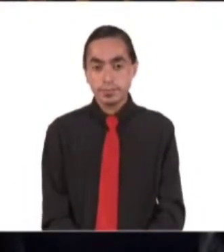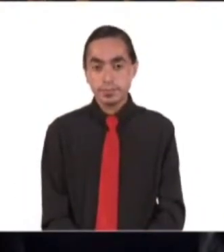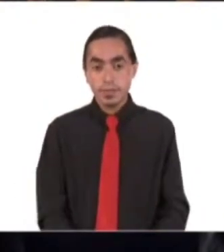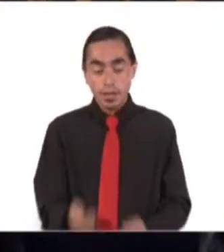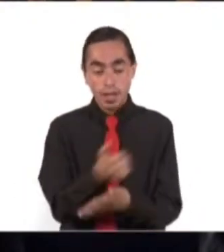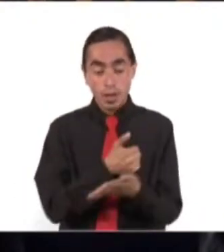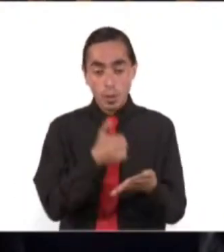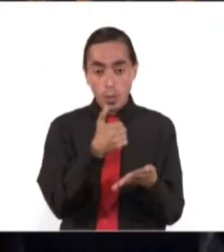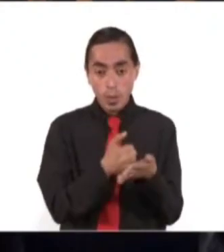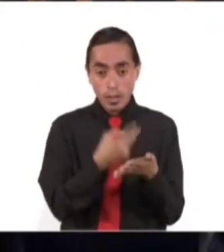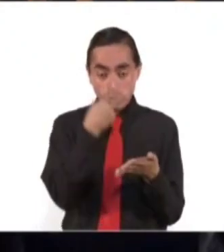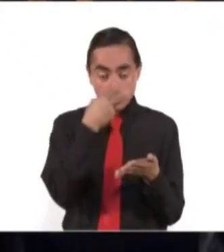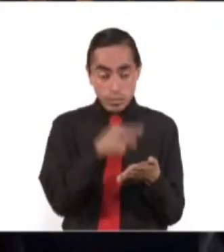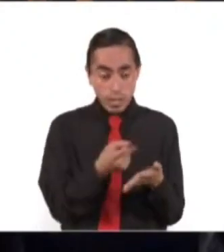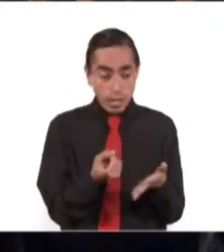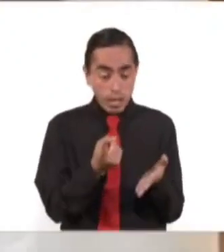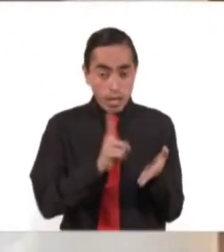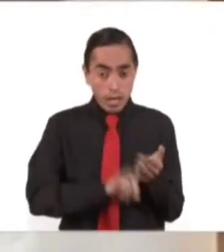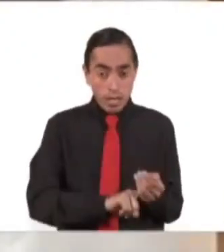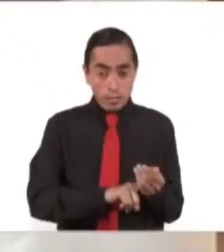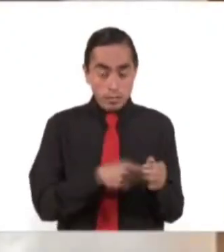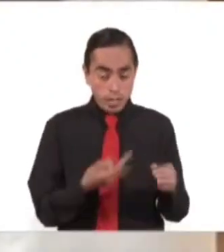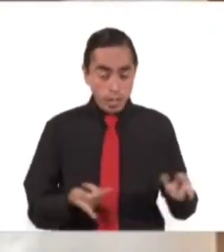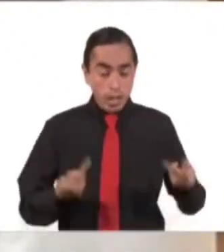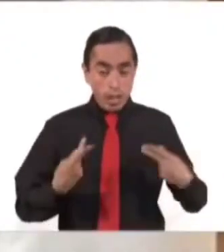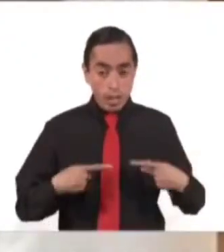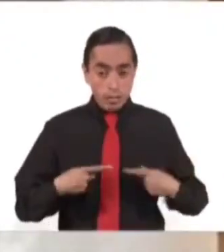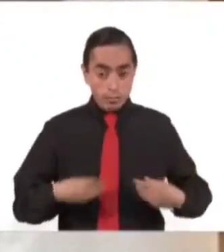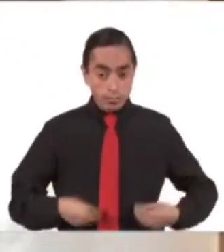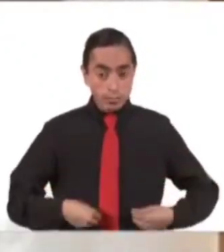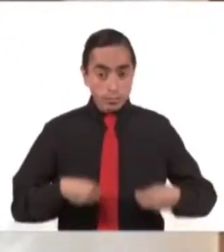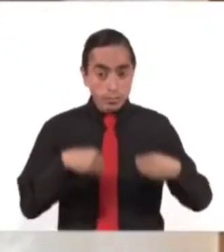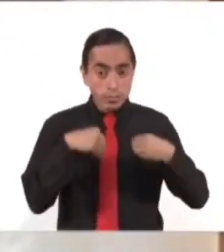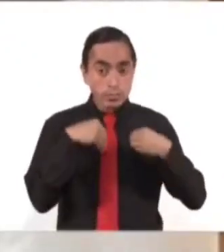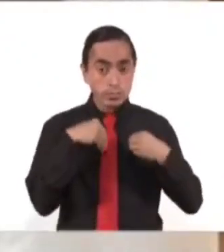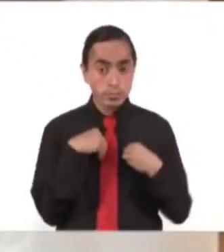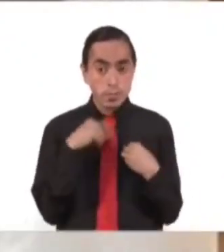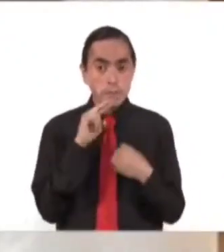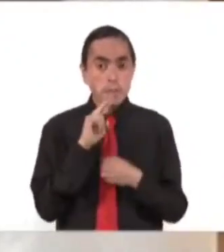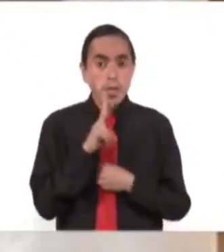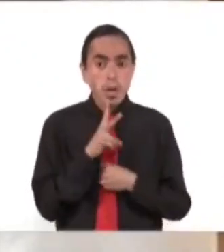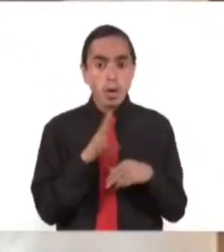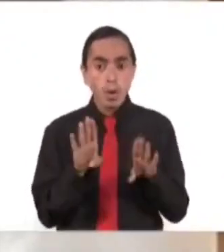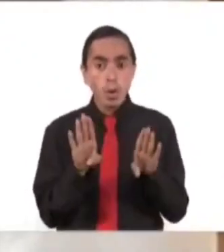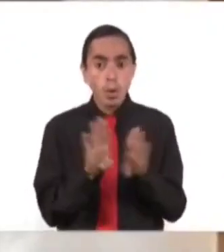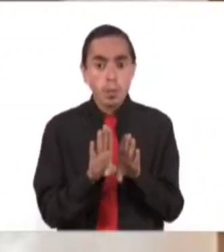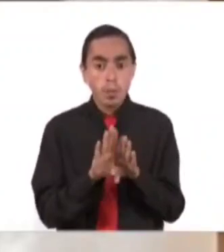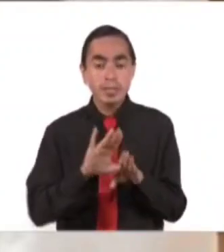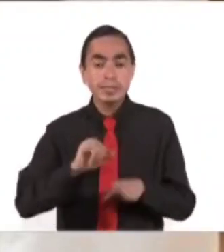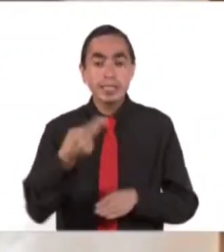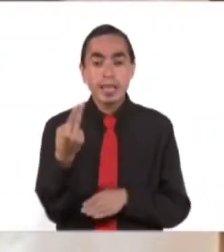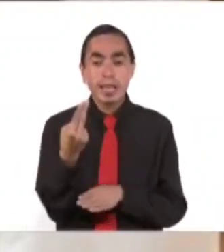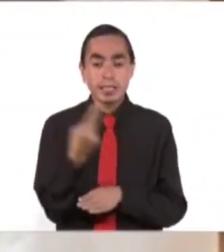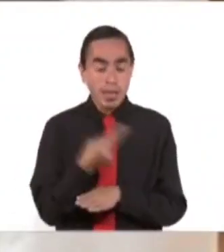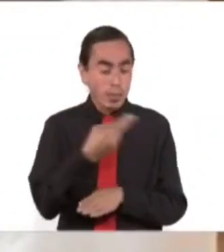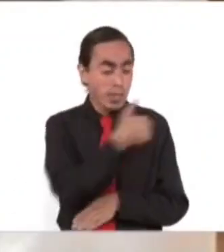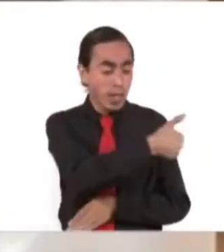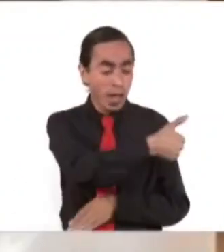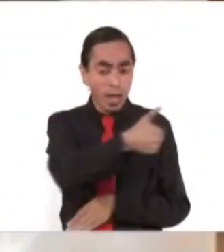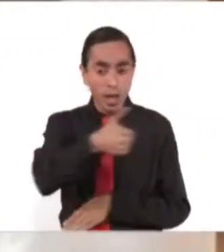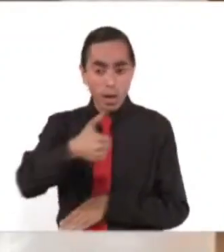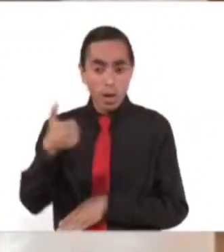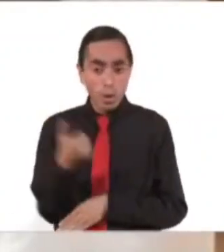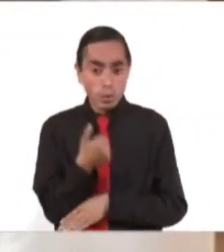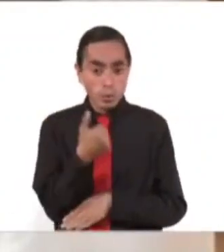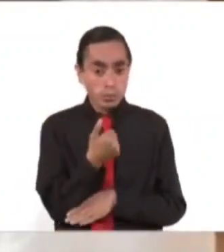México ni para los habitantes del resto del país si no logramos garantizar para cada uno de ellos